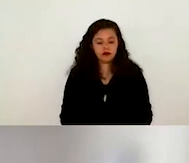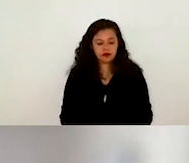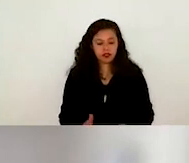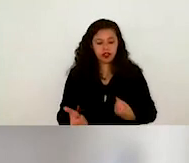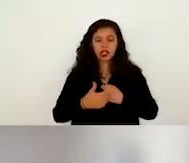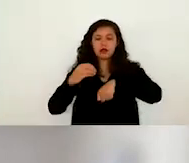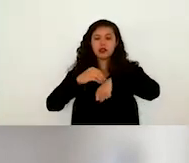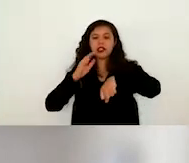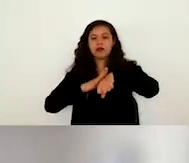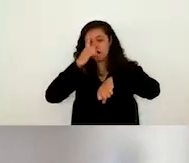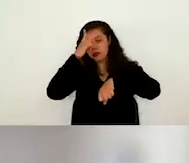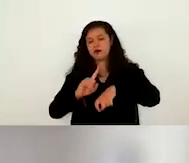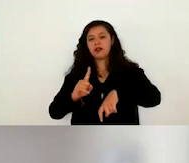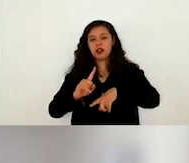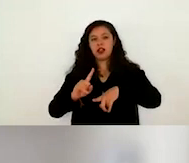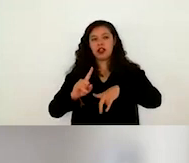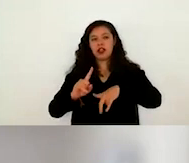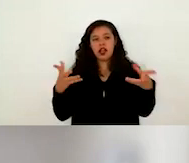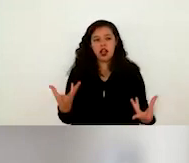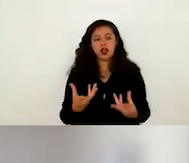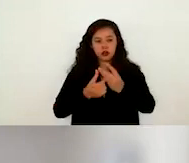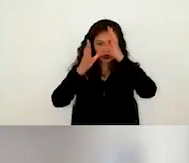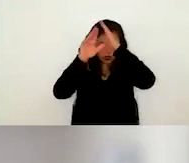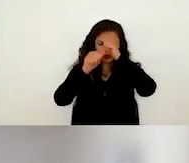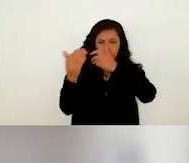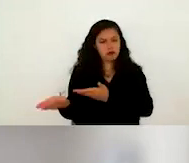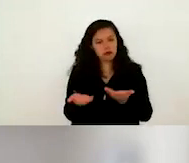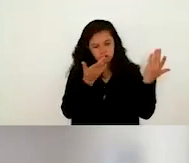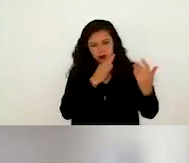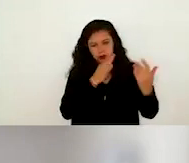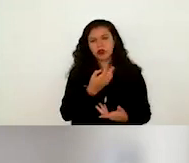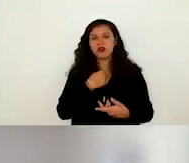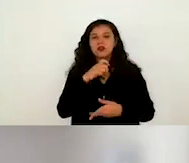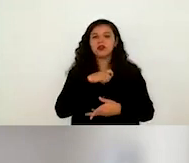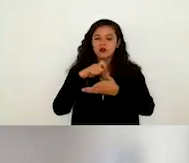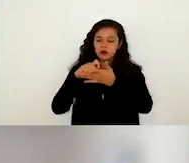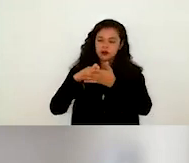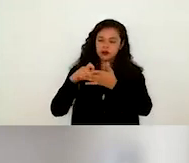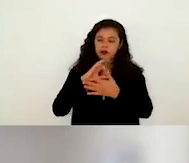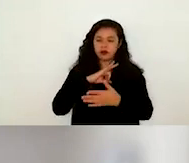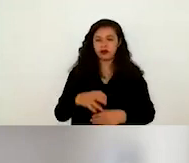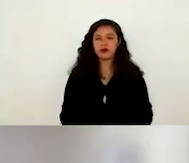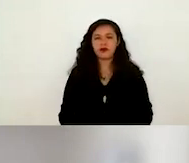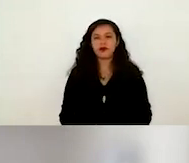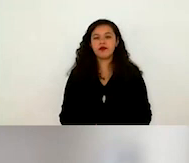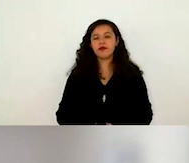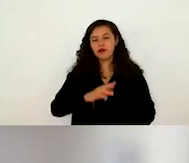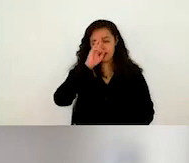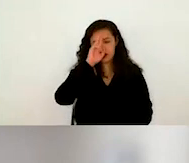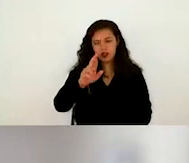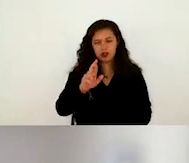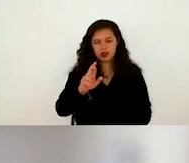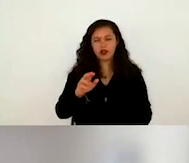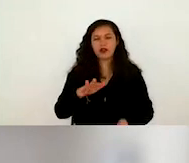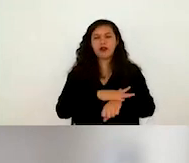a este contrato grupal adelante no lo vamos vamos a este añadiendo la condición del respecto es porque se van a